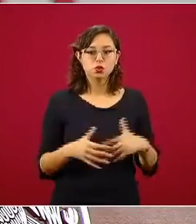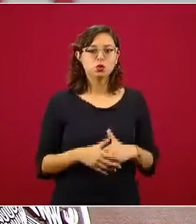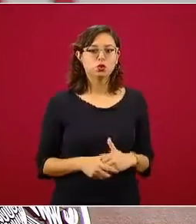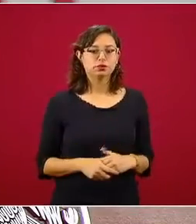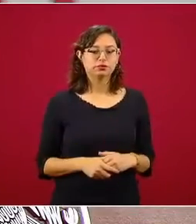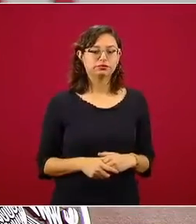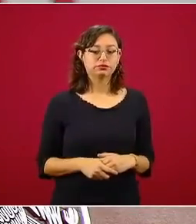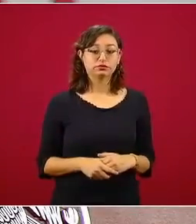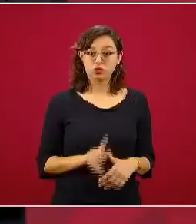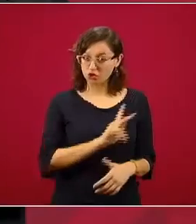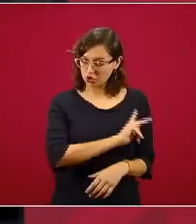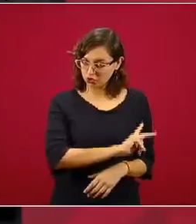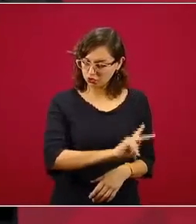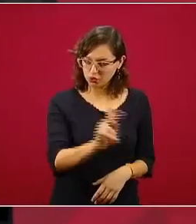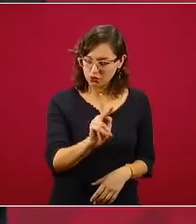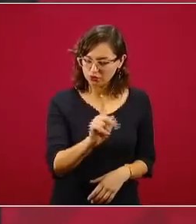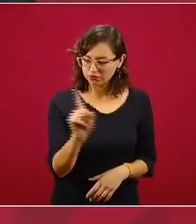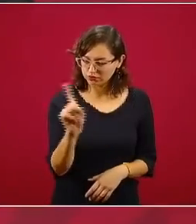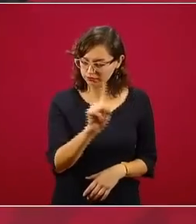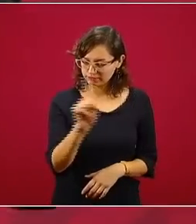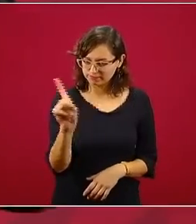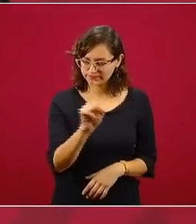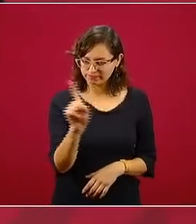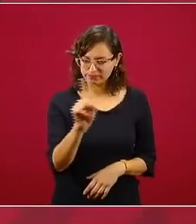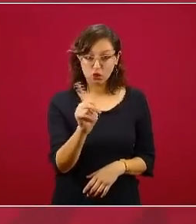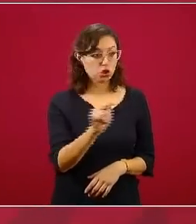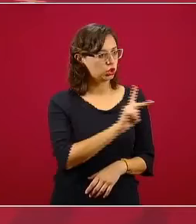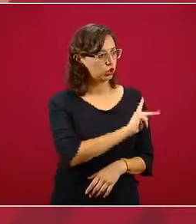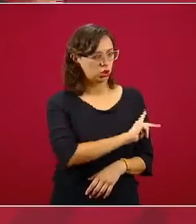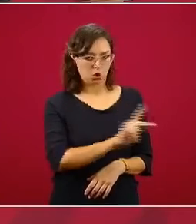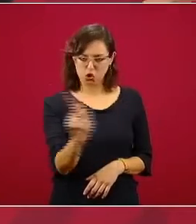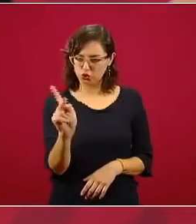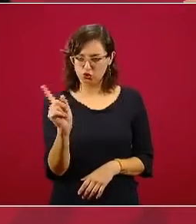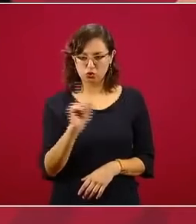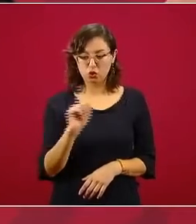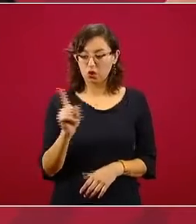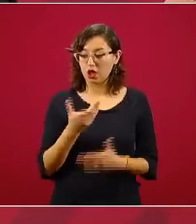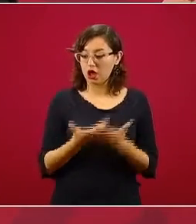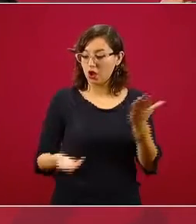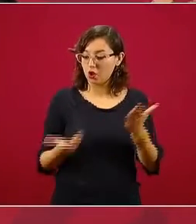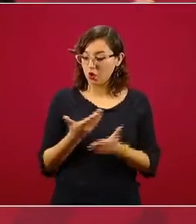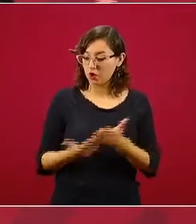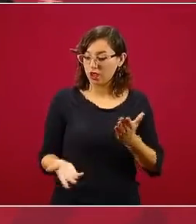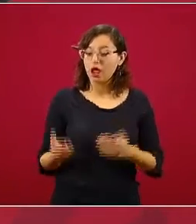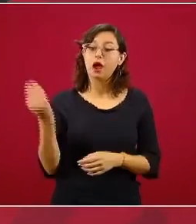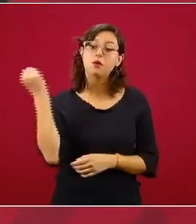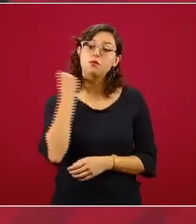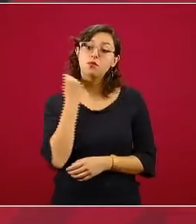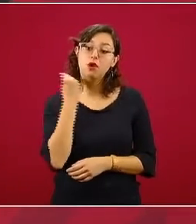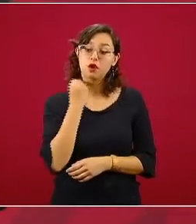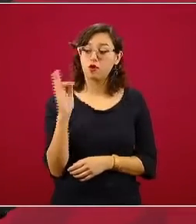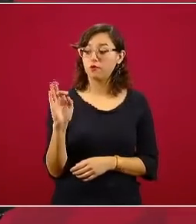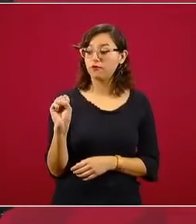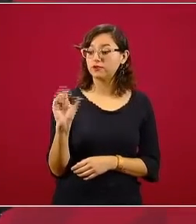quiero generalizar, no quiero hablar de todos los fiscalistas, claro que hay abogados